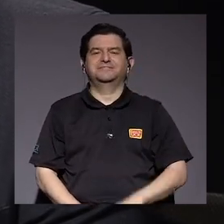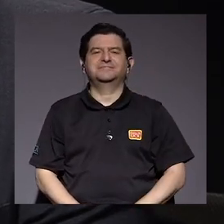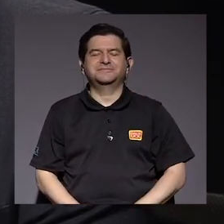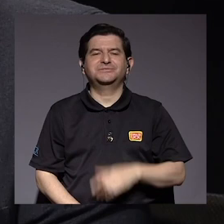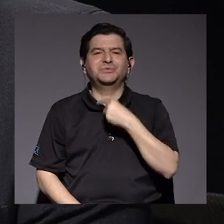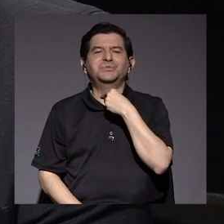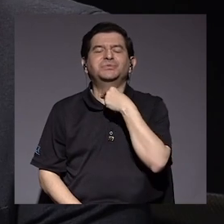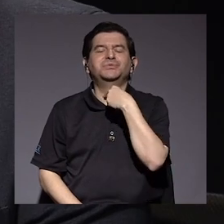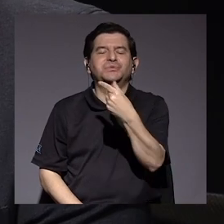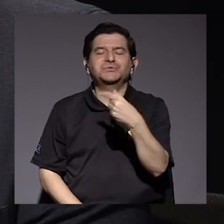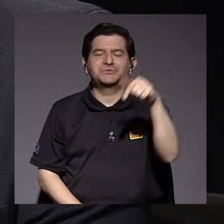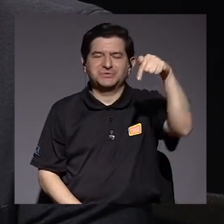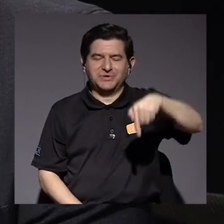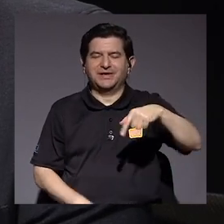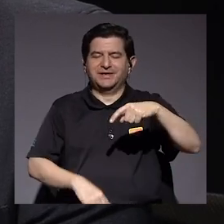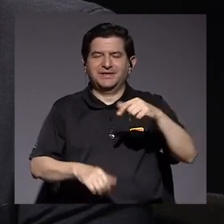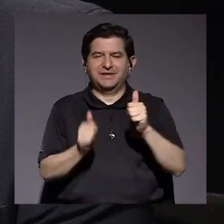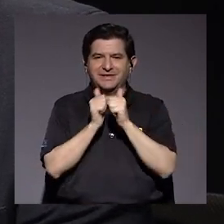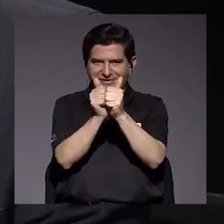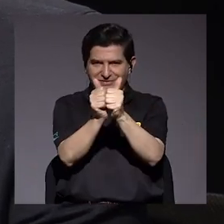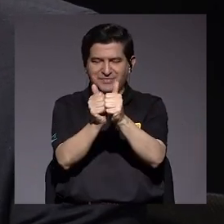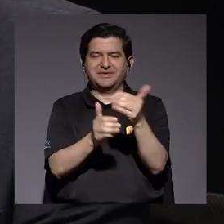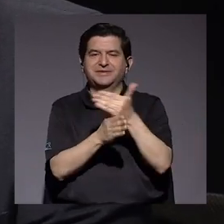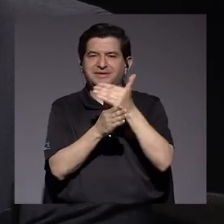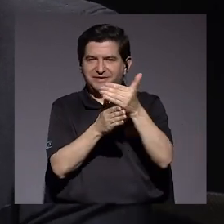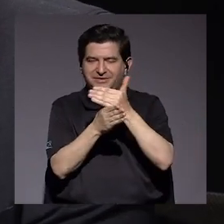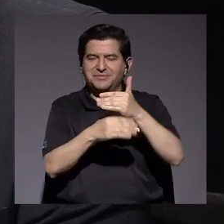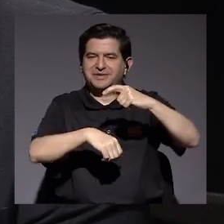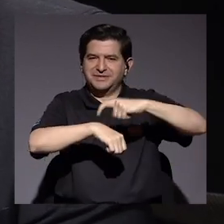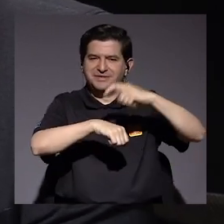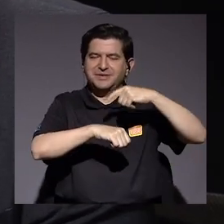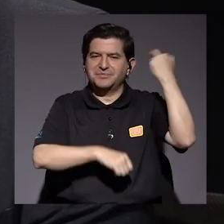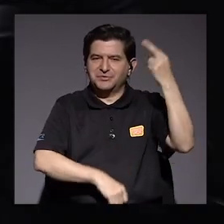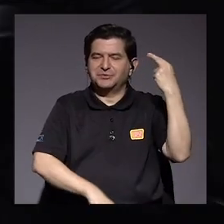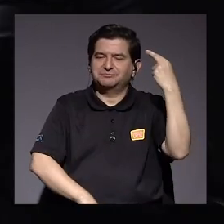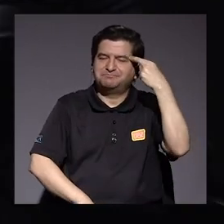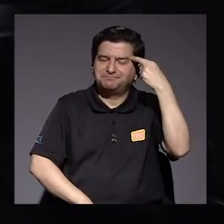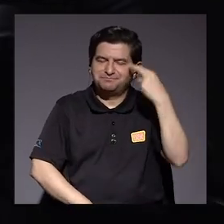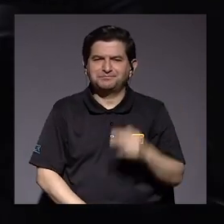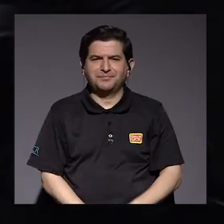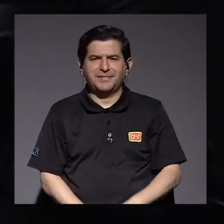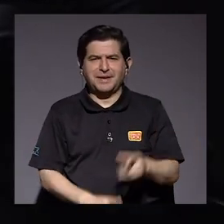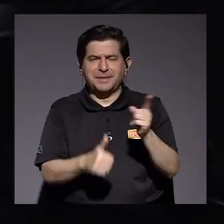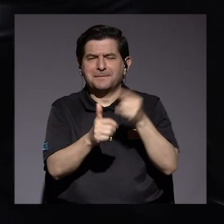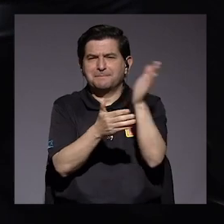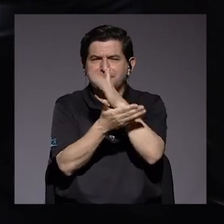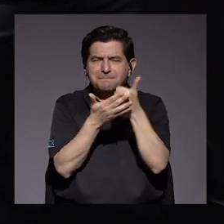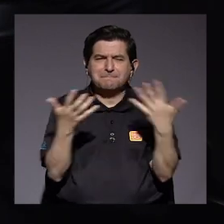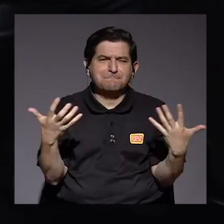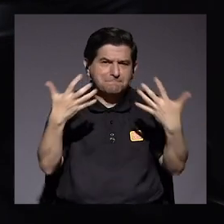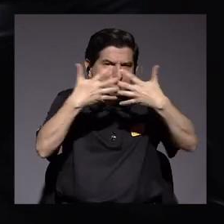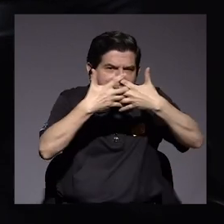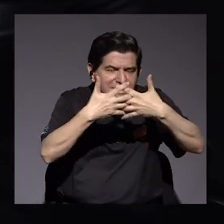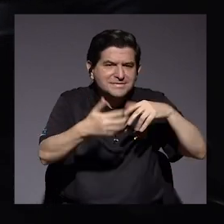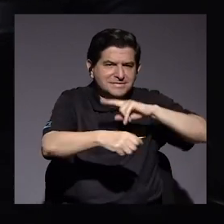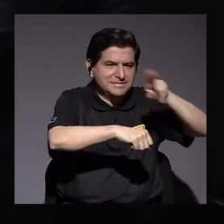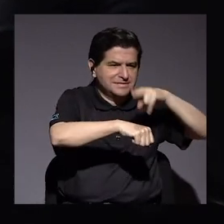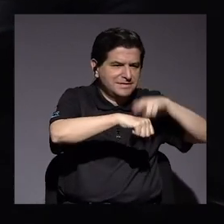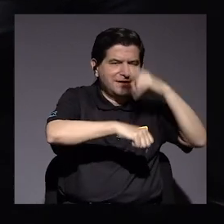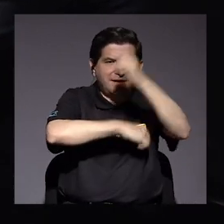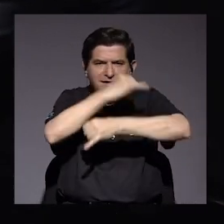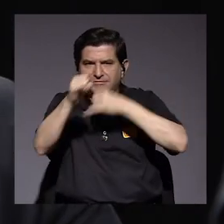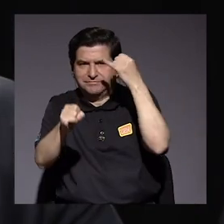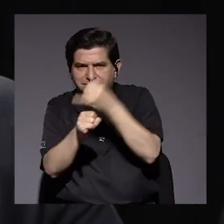un gusto estar aquí con vos y compartir este rato de reflexión vamos a hacer un primer bloque mezclado entre lo nacional y lo internacional